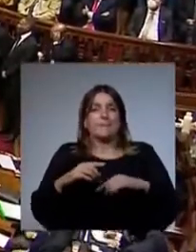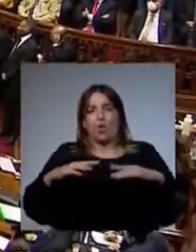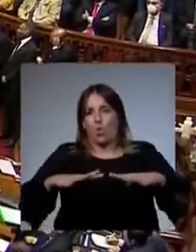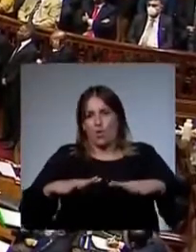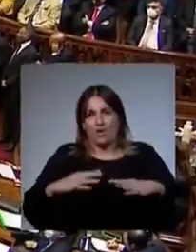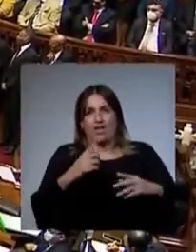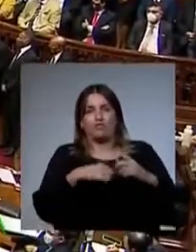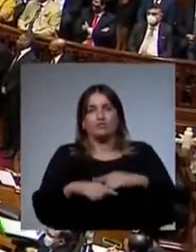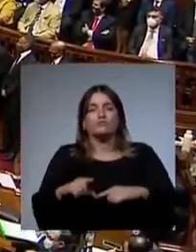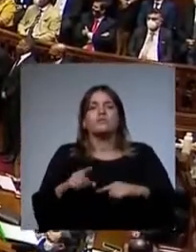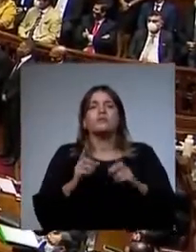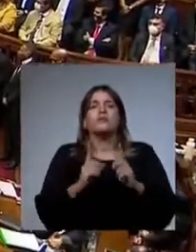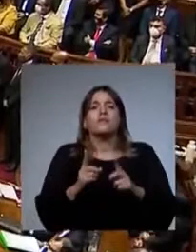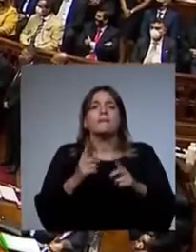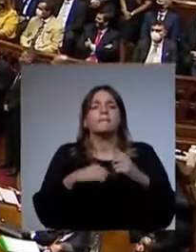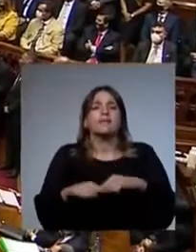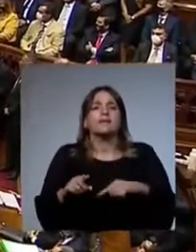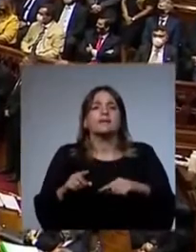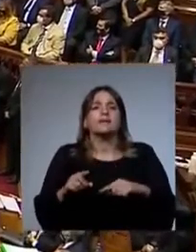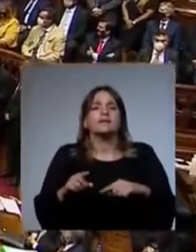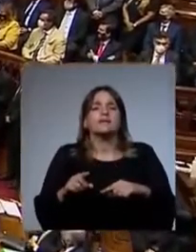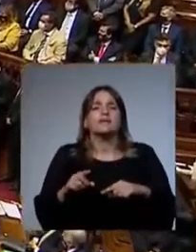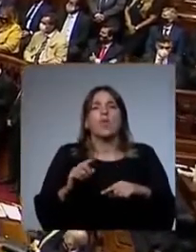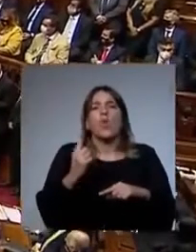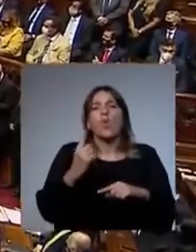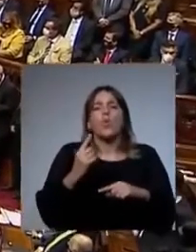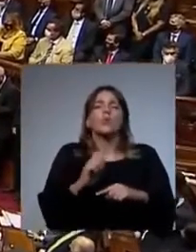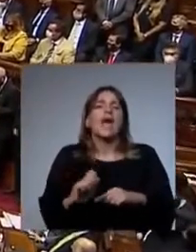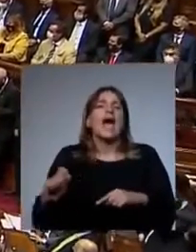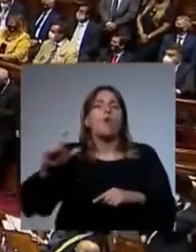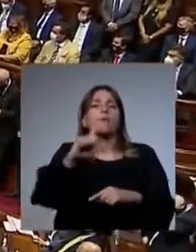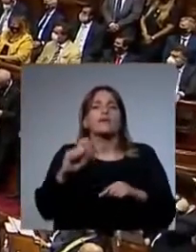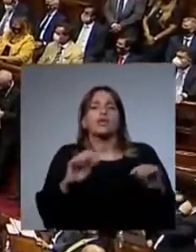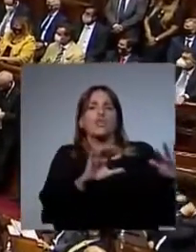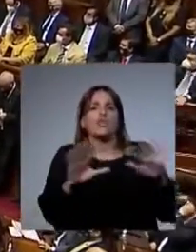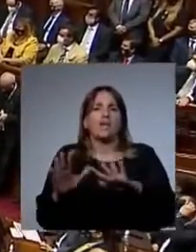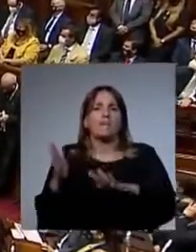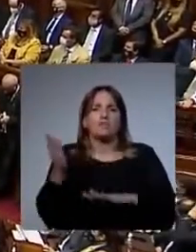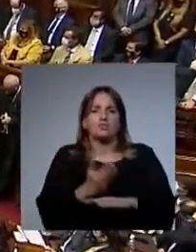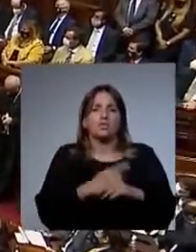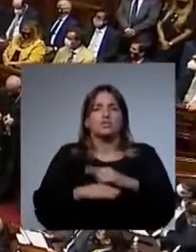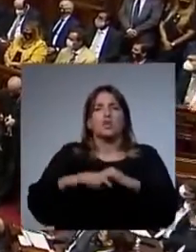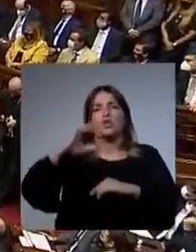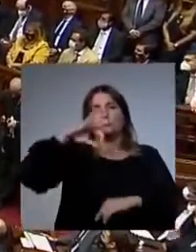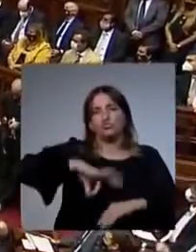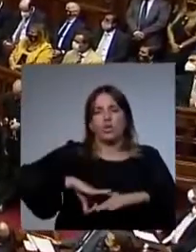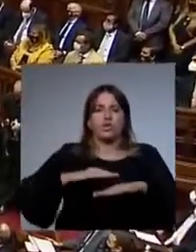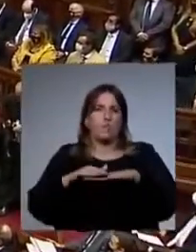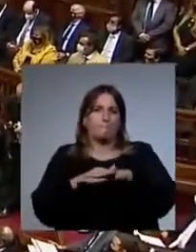Asimismo, se fijó un aumento del 10% al salario mínimo.